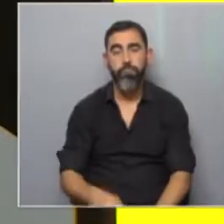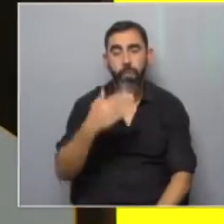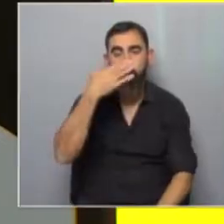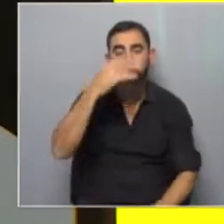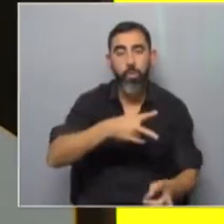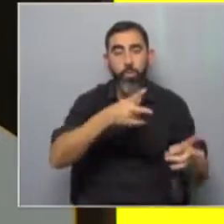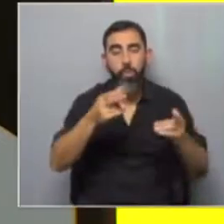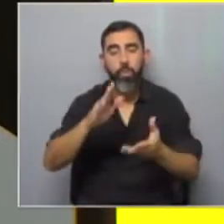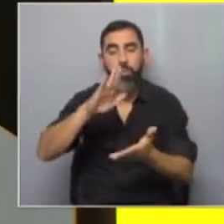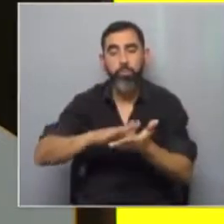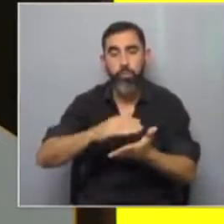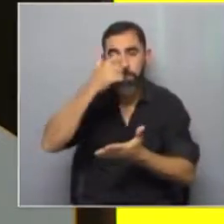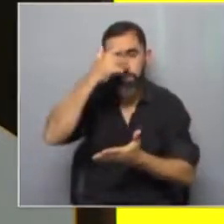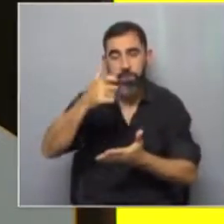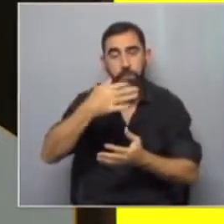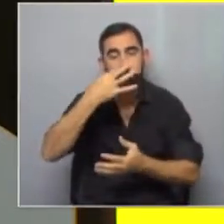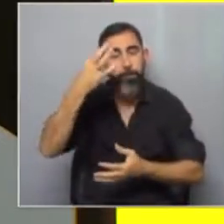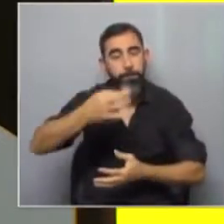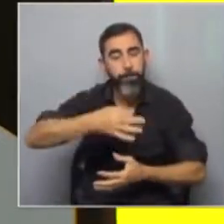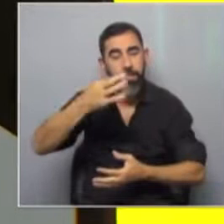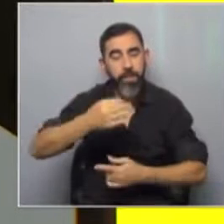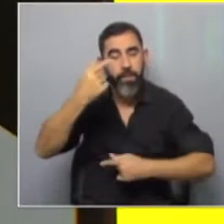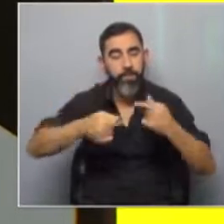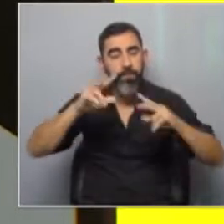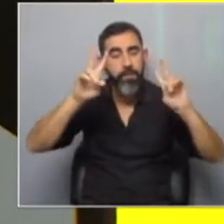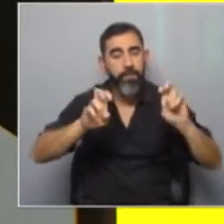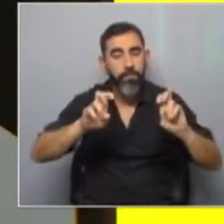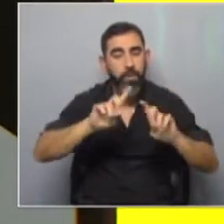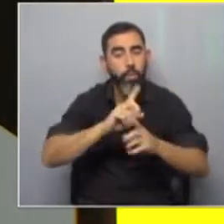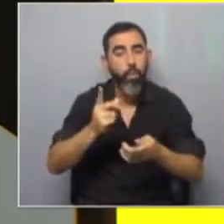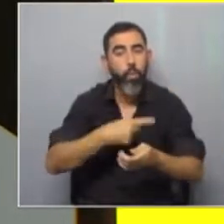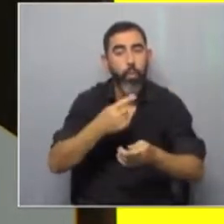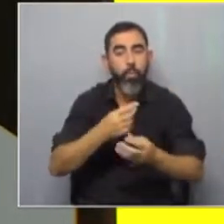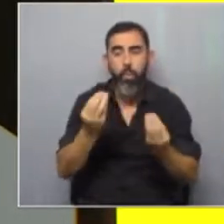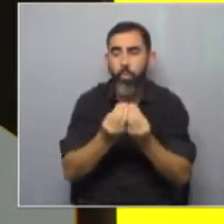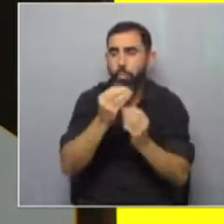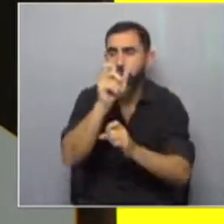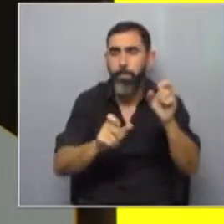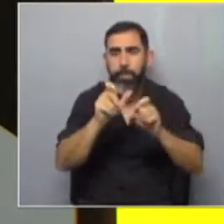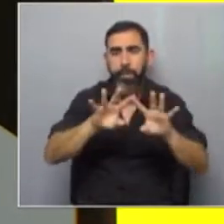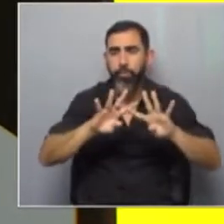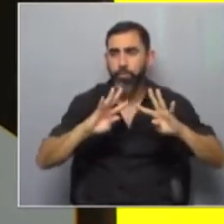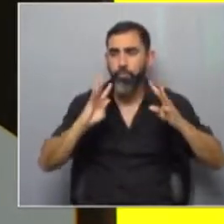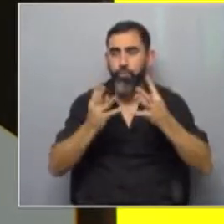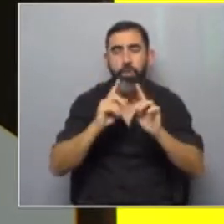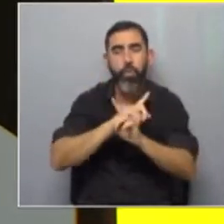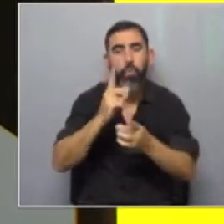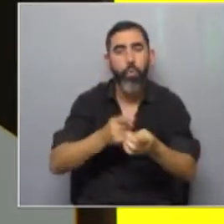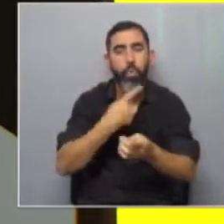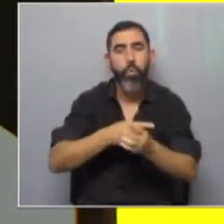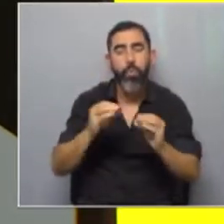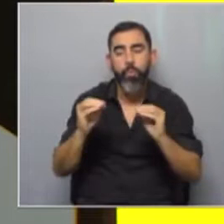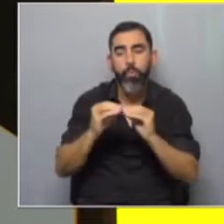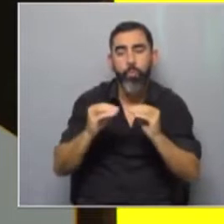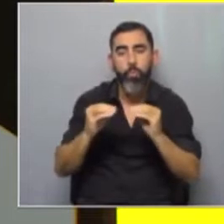Último bloque de Sobre Ciencia, pero muy especial por varias razones. Una, porque no acostumbramos a recibir tanta gente en estudios. Otra, porque no acostumbramos a recibir